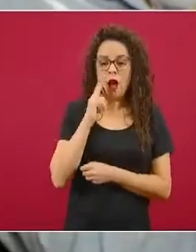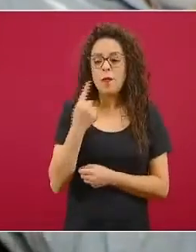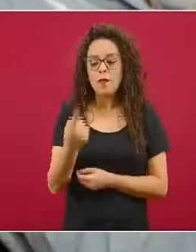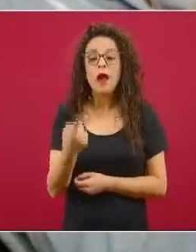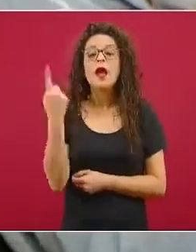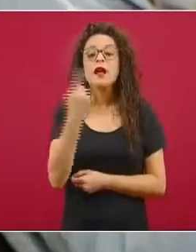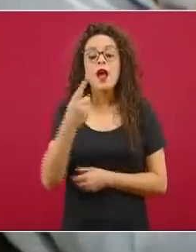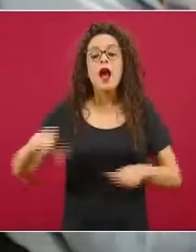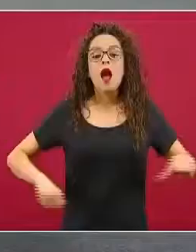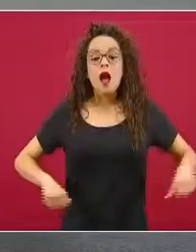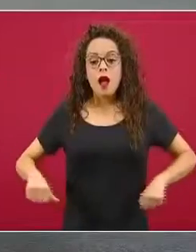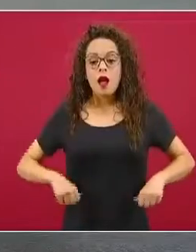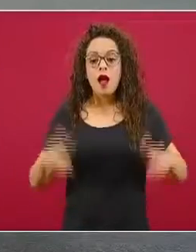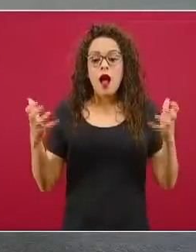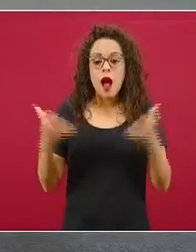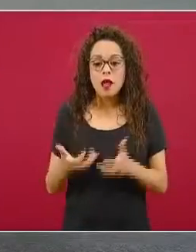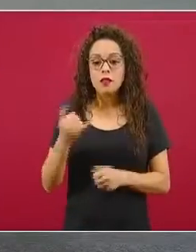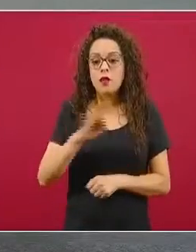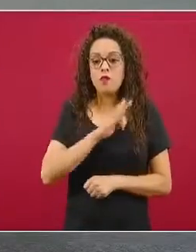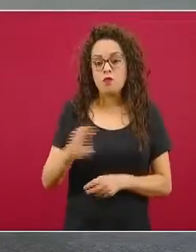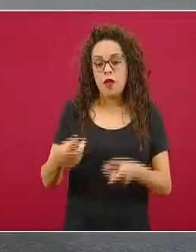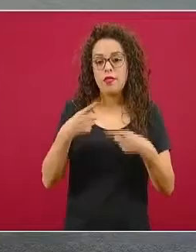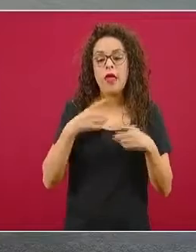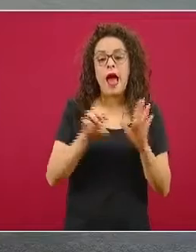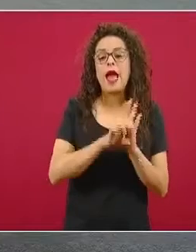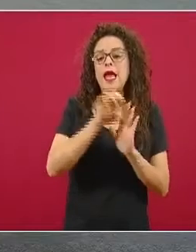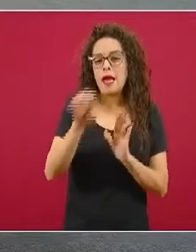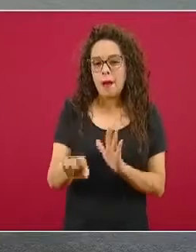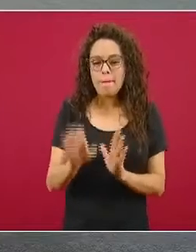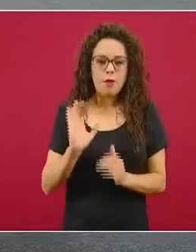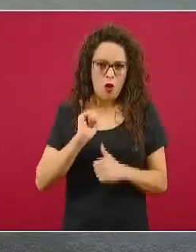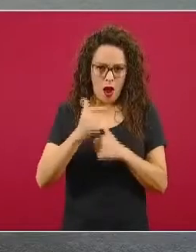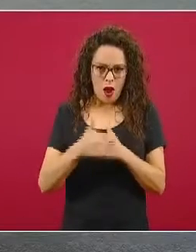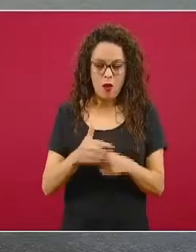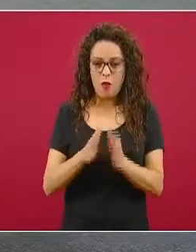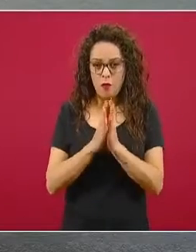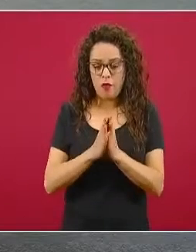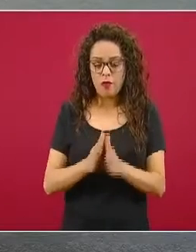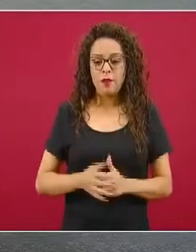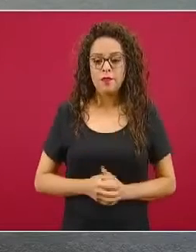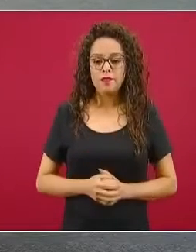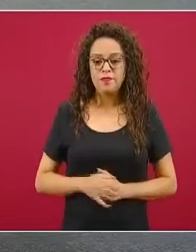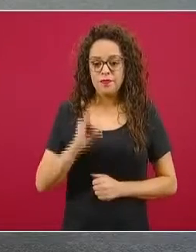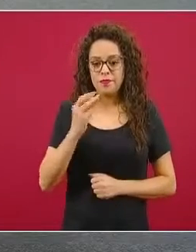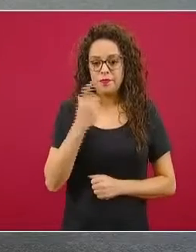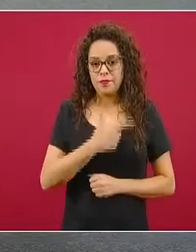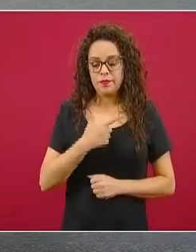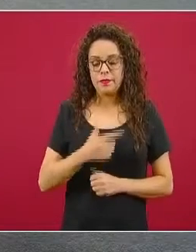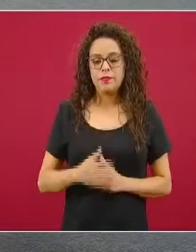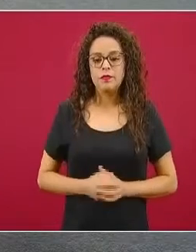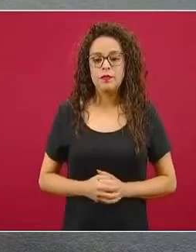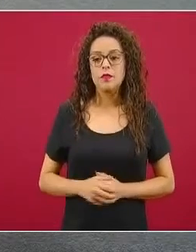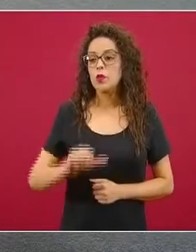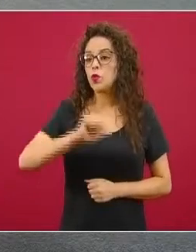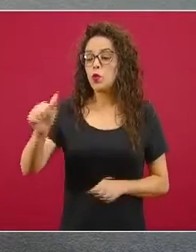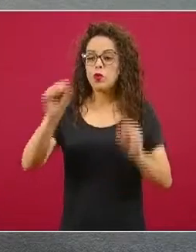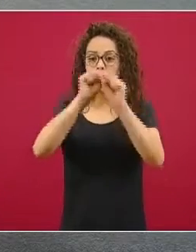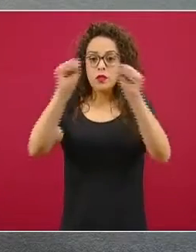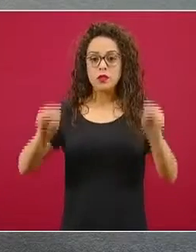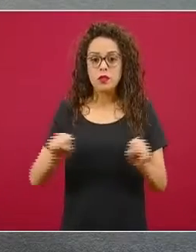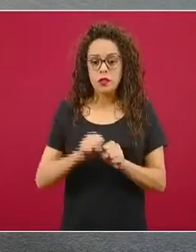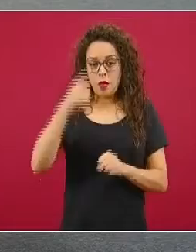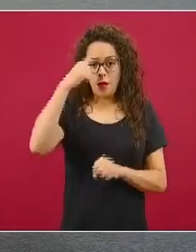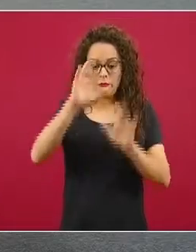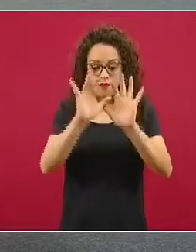ejemplificar con algún caso. Gracias. Claro, con mucho gusto. De hecho, similar a otros sistemas de información que